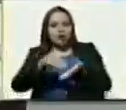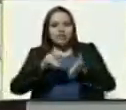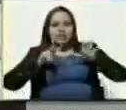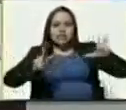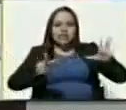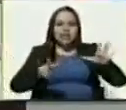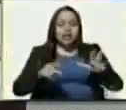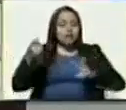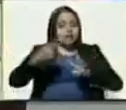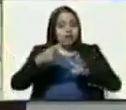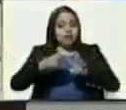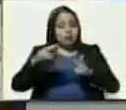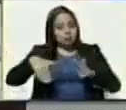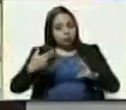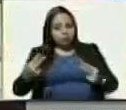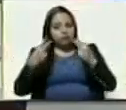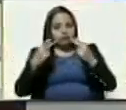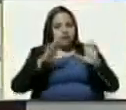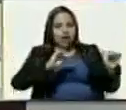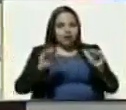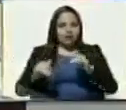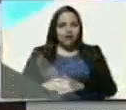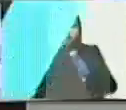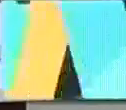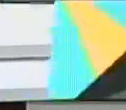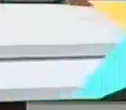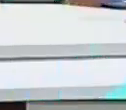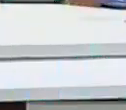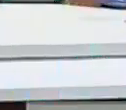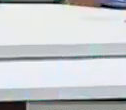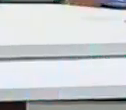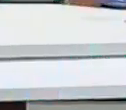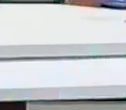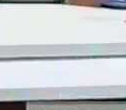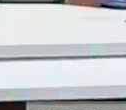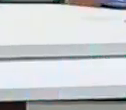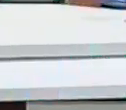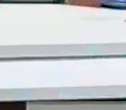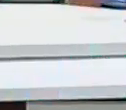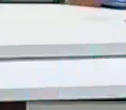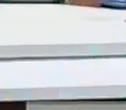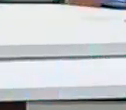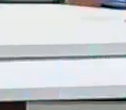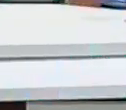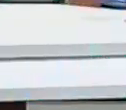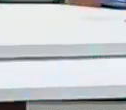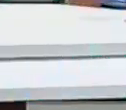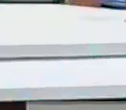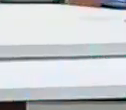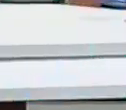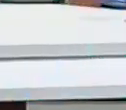través de la señal de Venezolana de Televisión. Hasta pronto. Feliz día, Venezuela. Nos vemos, nos escuchamos mañana nuevamente. Pero a partir de las